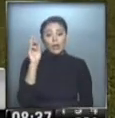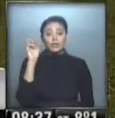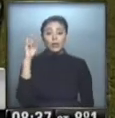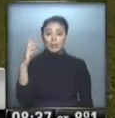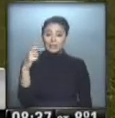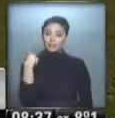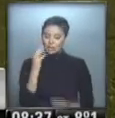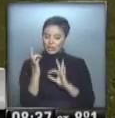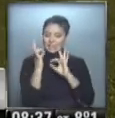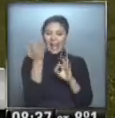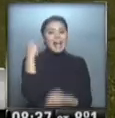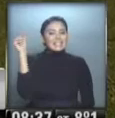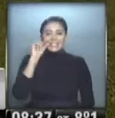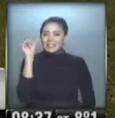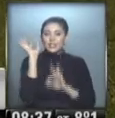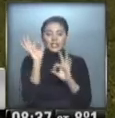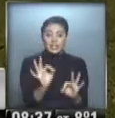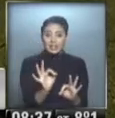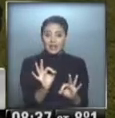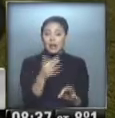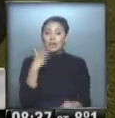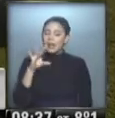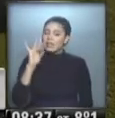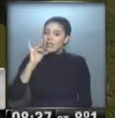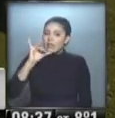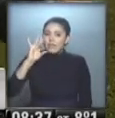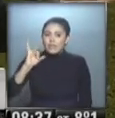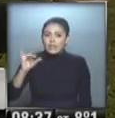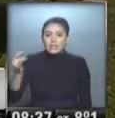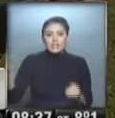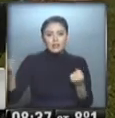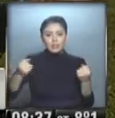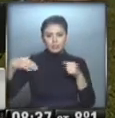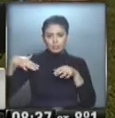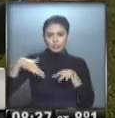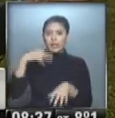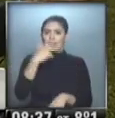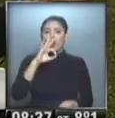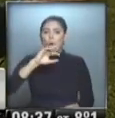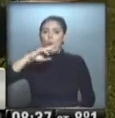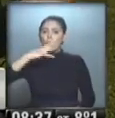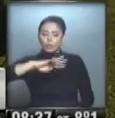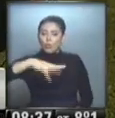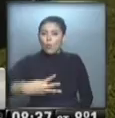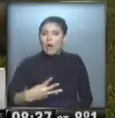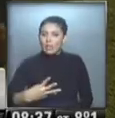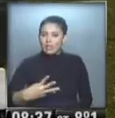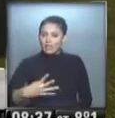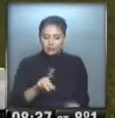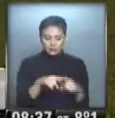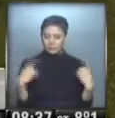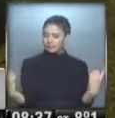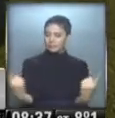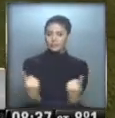patricia hemos llegado hace minutos nada más porque fue tan difícil atravesar estas tres o cuatro cuadras que están en derredor